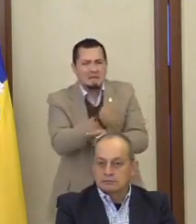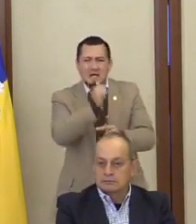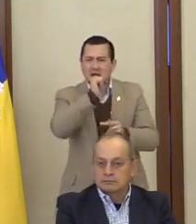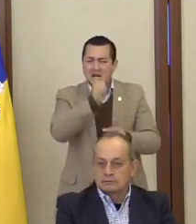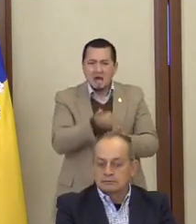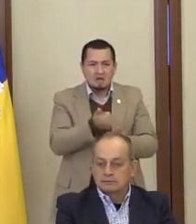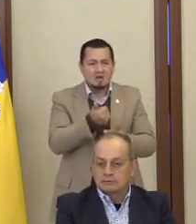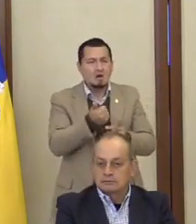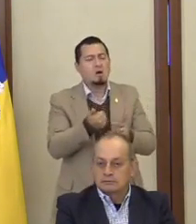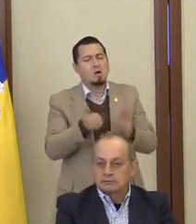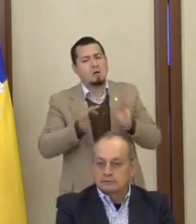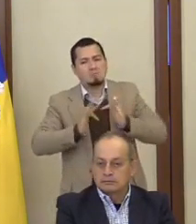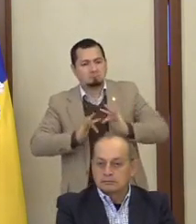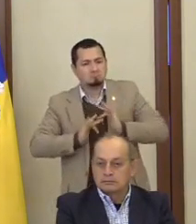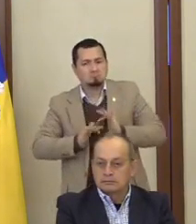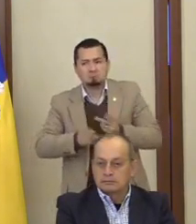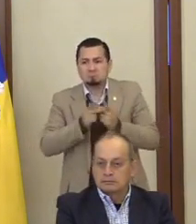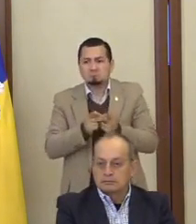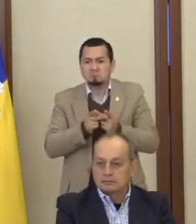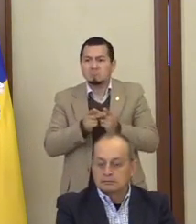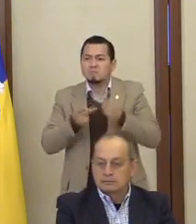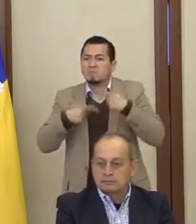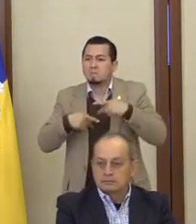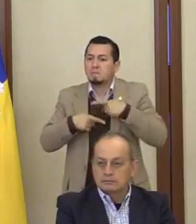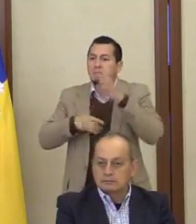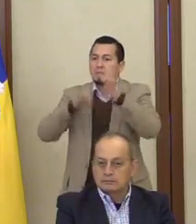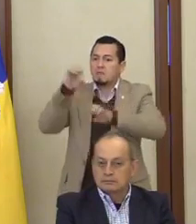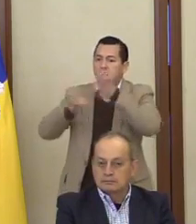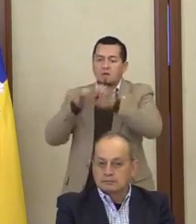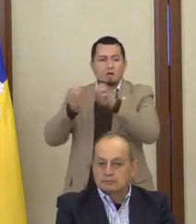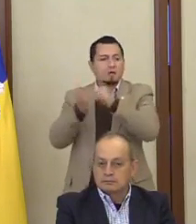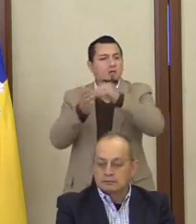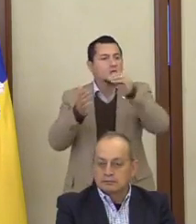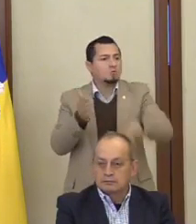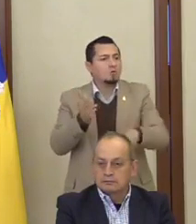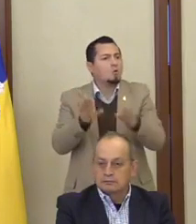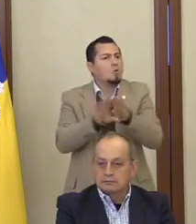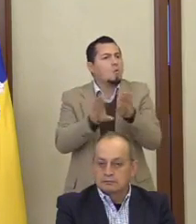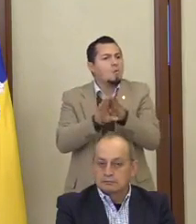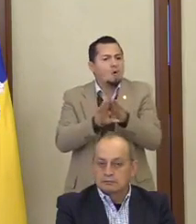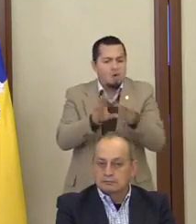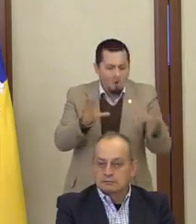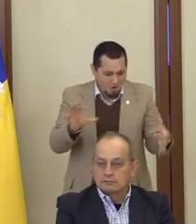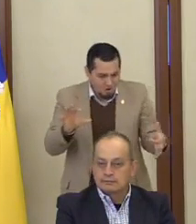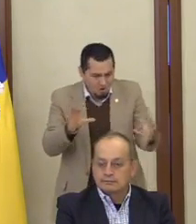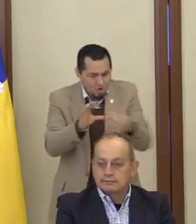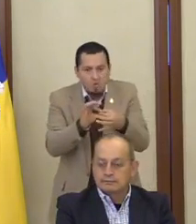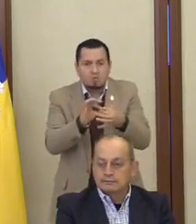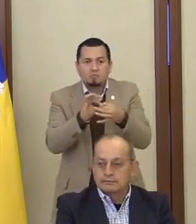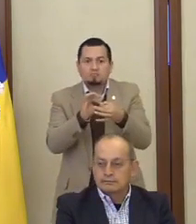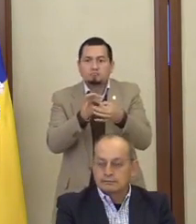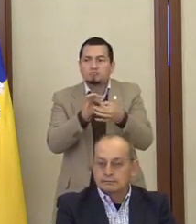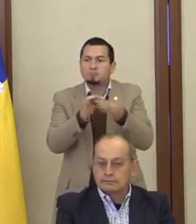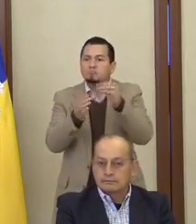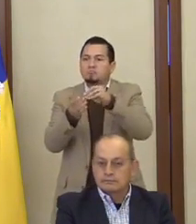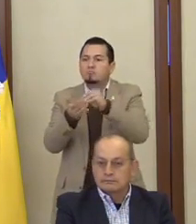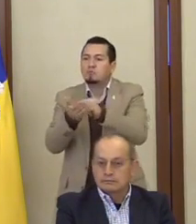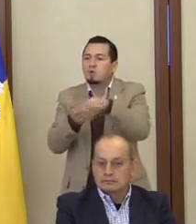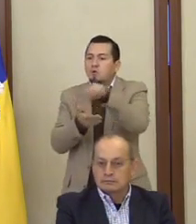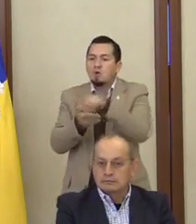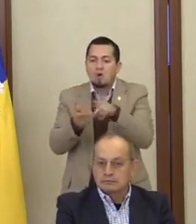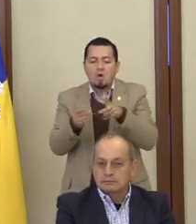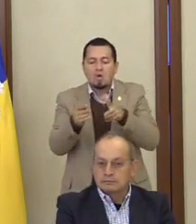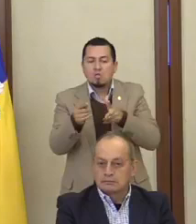de la gente sobre lo que estaba pasando pues no correspondía con las cifras. Pues ¿cómo va a corresponder si les cortaban